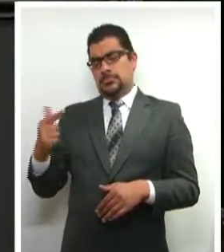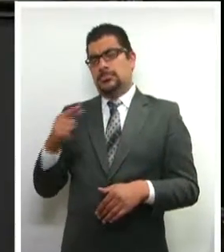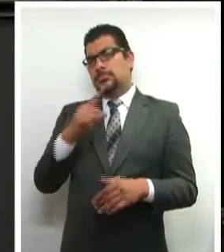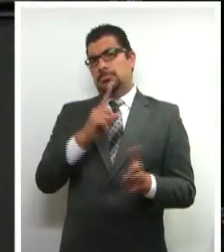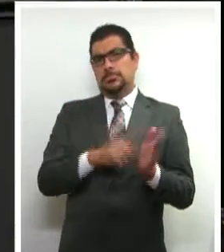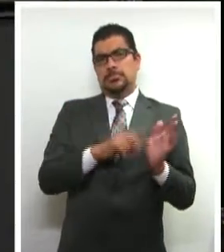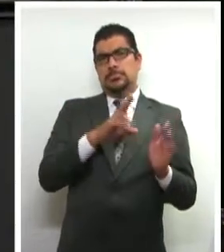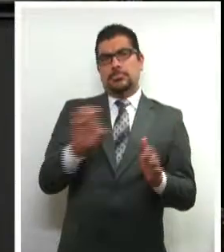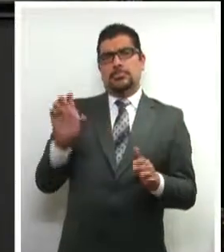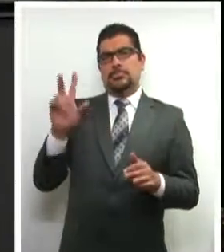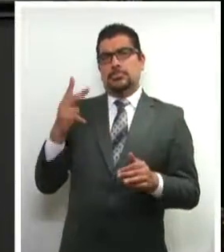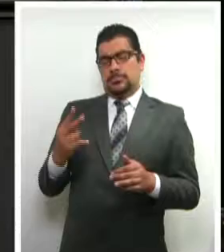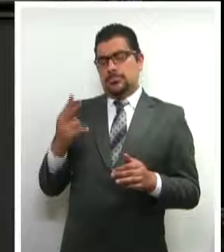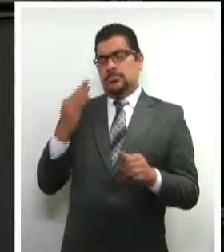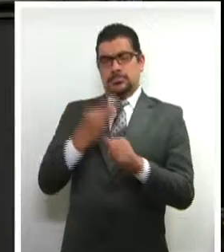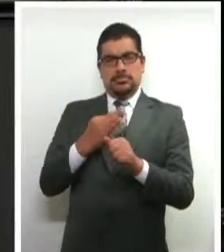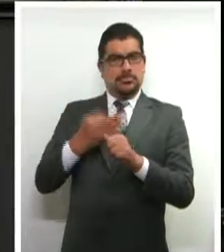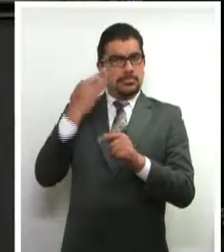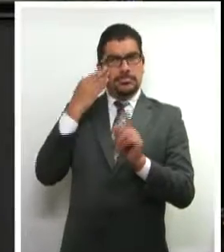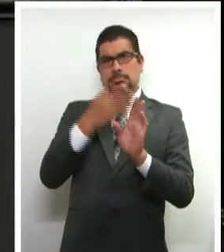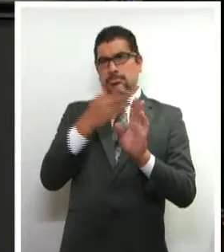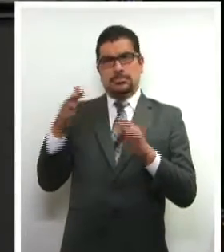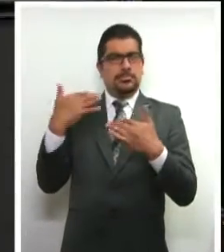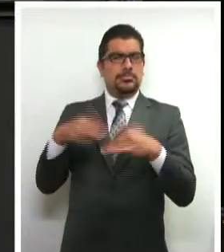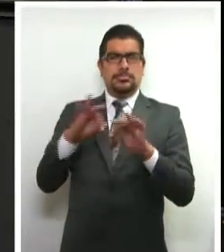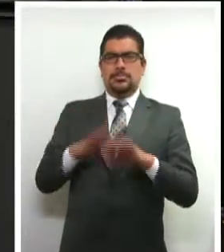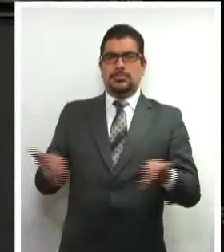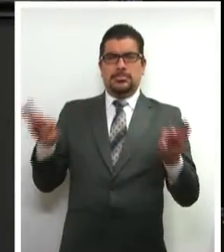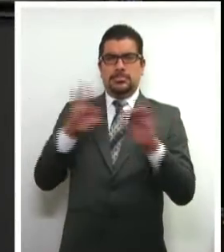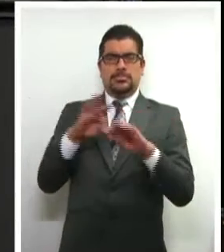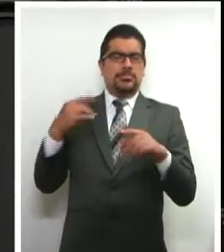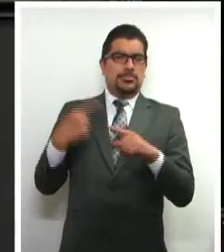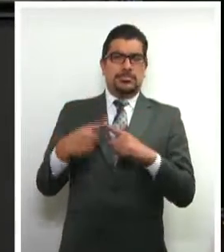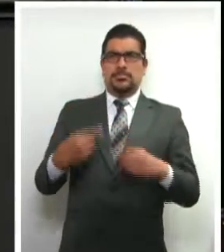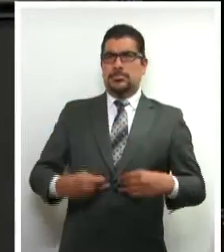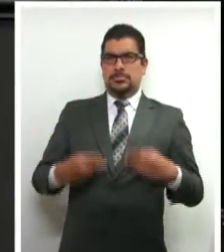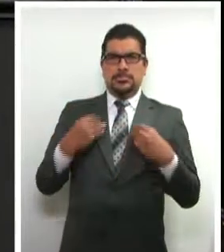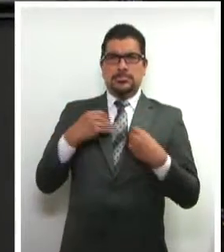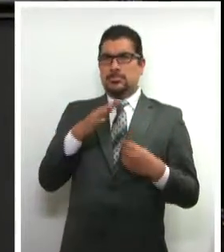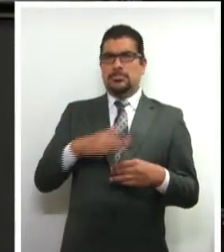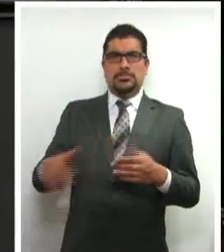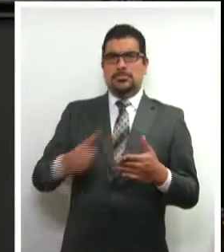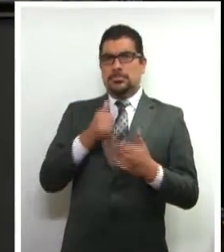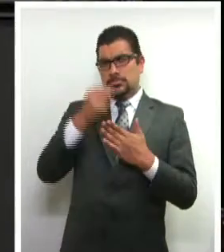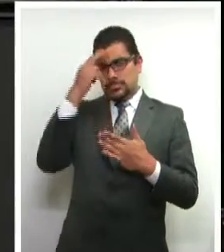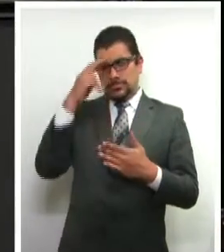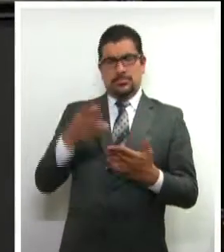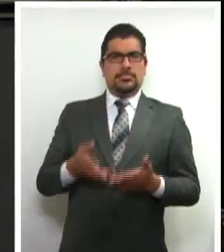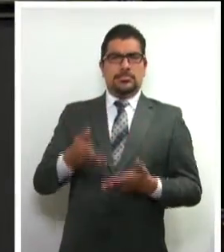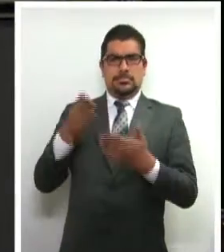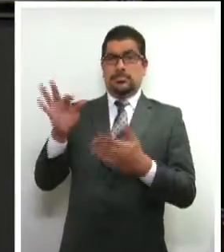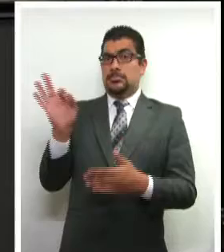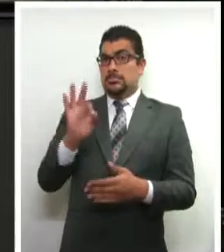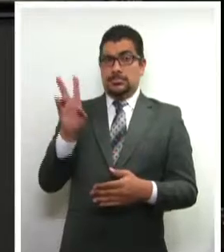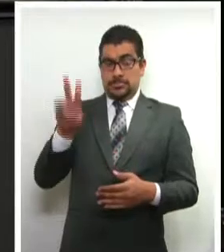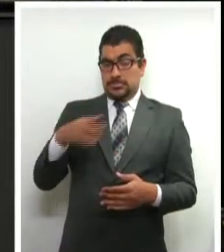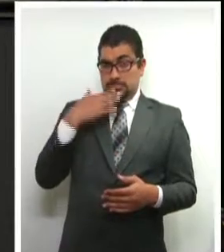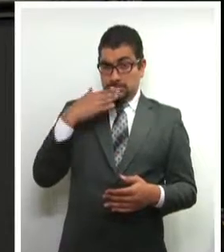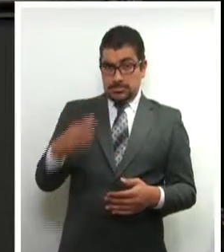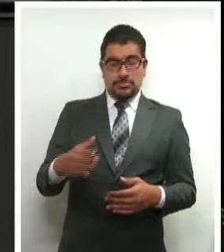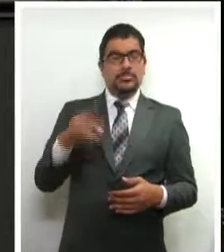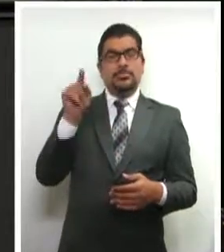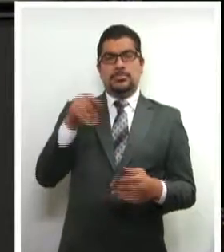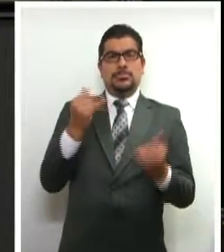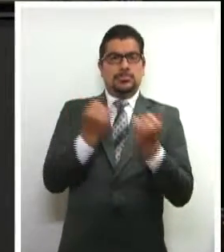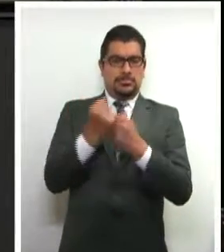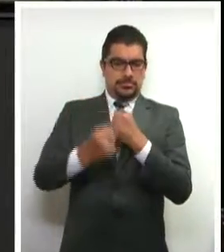1867-1902 constituye una etapa fundamental en la vida del Ayuntamiento de la Ciudad de México. Si bien durante estos años